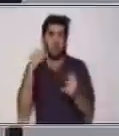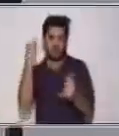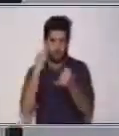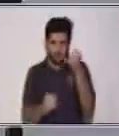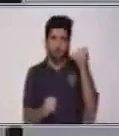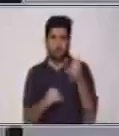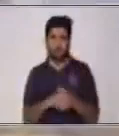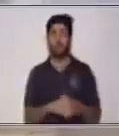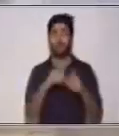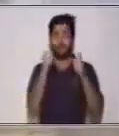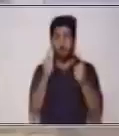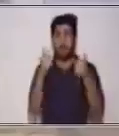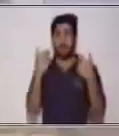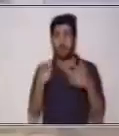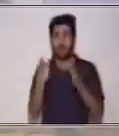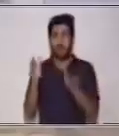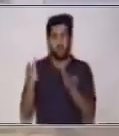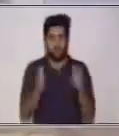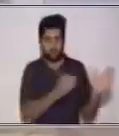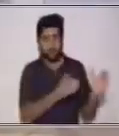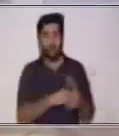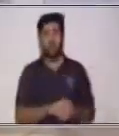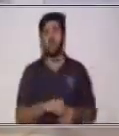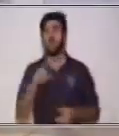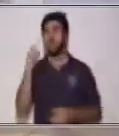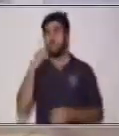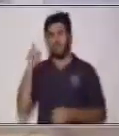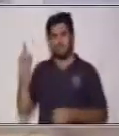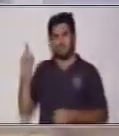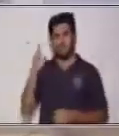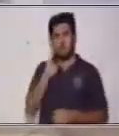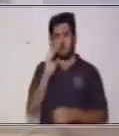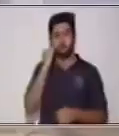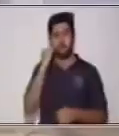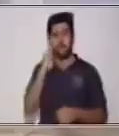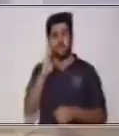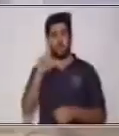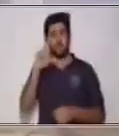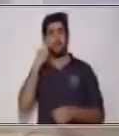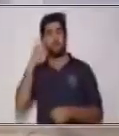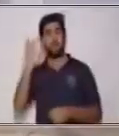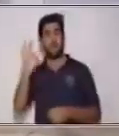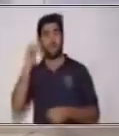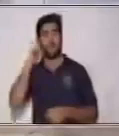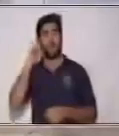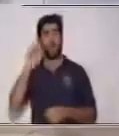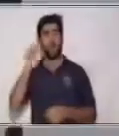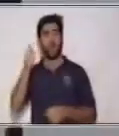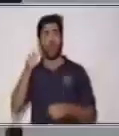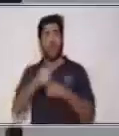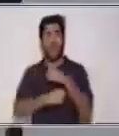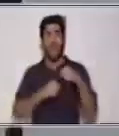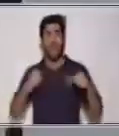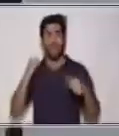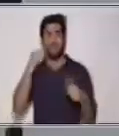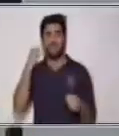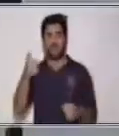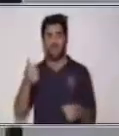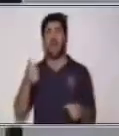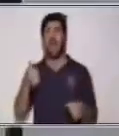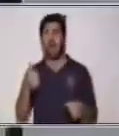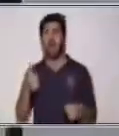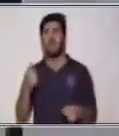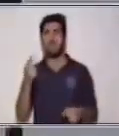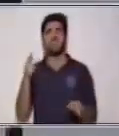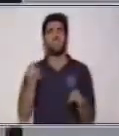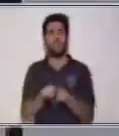gel. Muy bien. Tenemos la bibliografía. A veces esto, lo mismo que igual que el índice, a